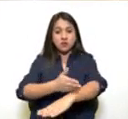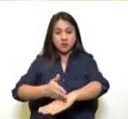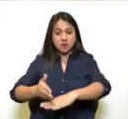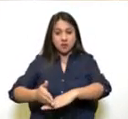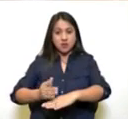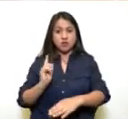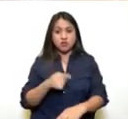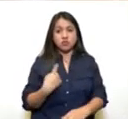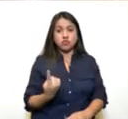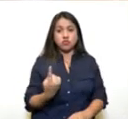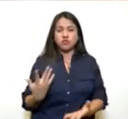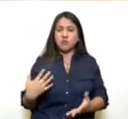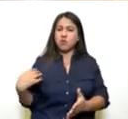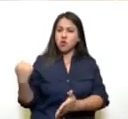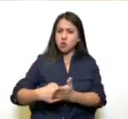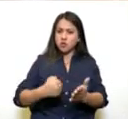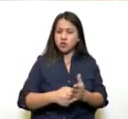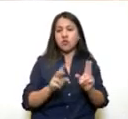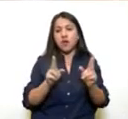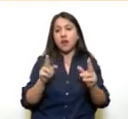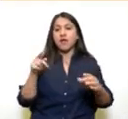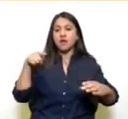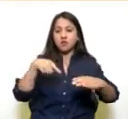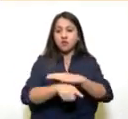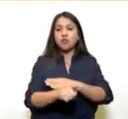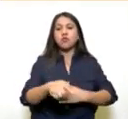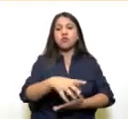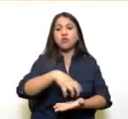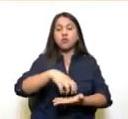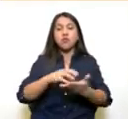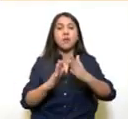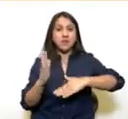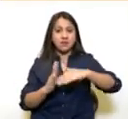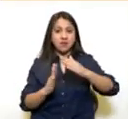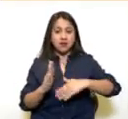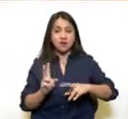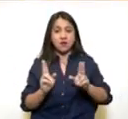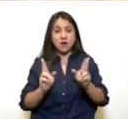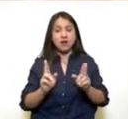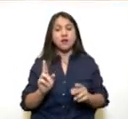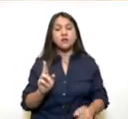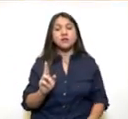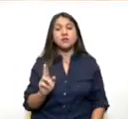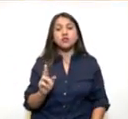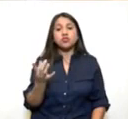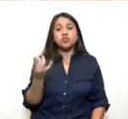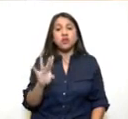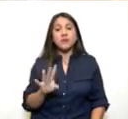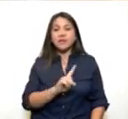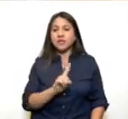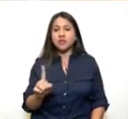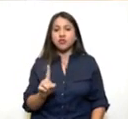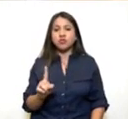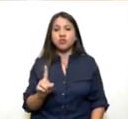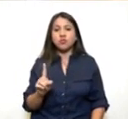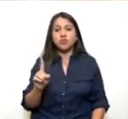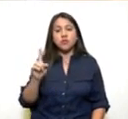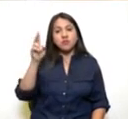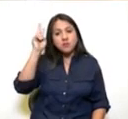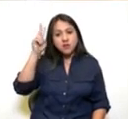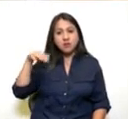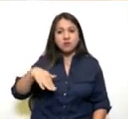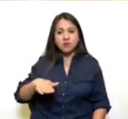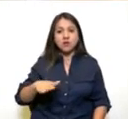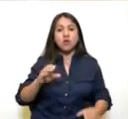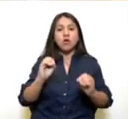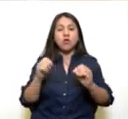y nosotros estamos luchando por que llegue el metro a la comuna de la pintana pero no solamente por el transporte público que se